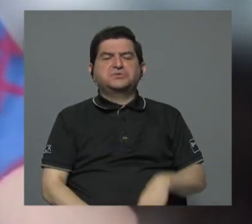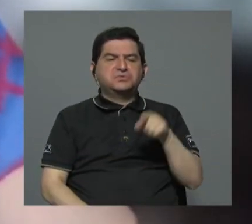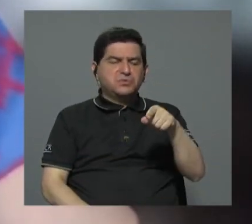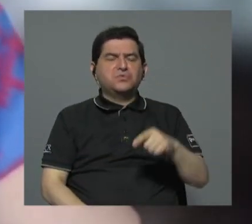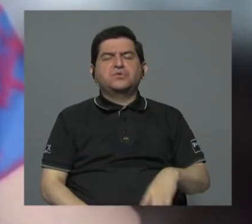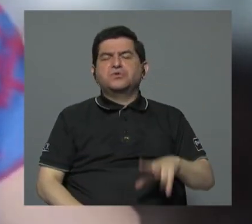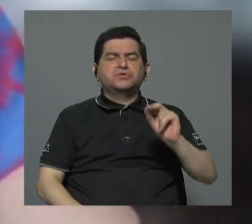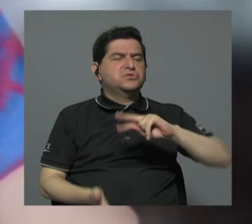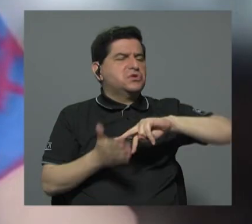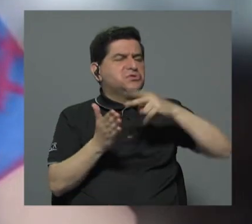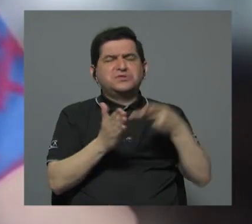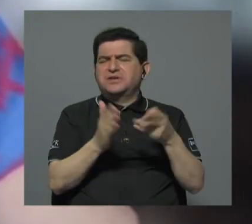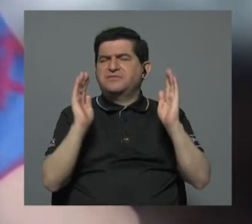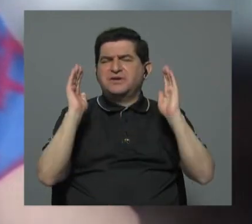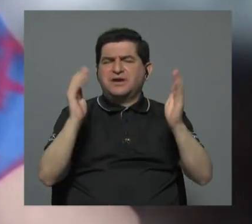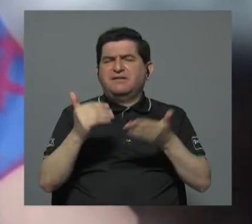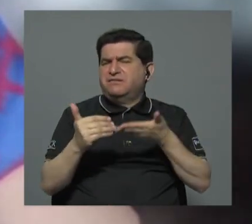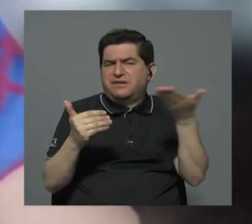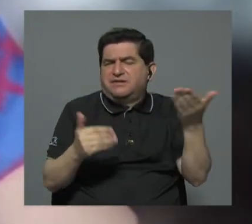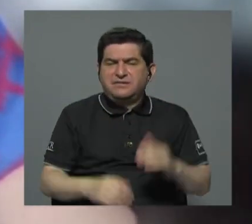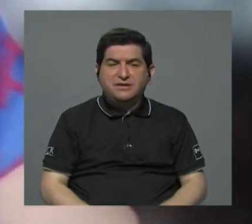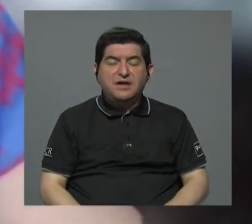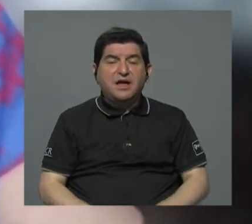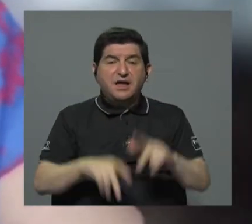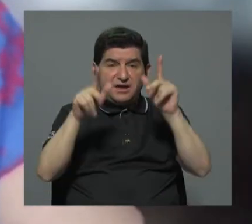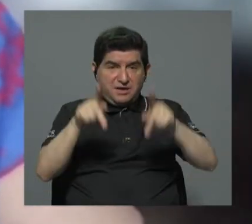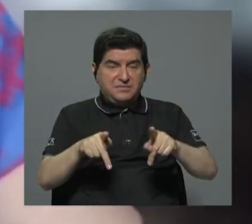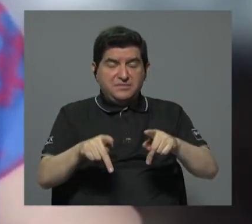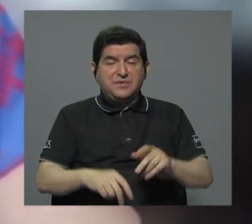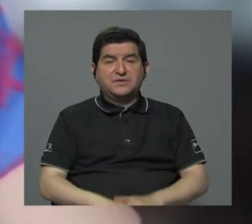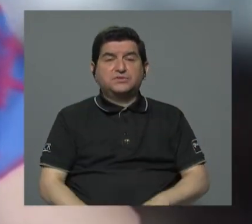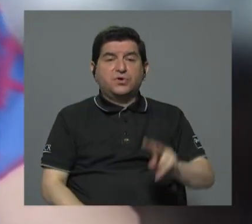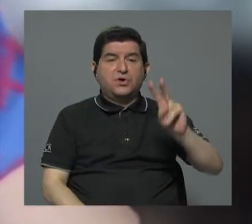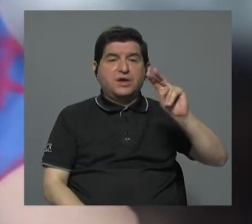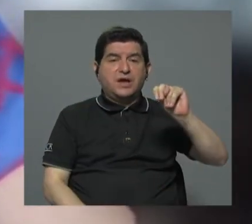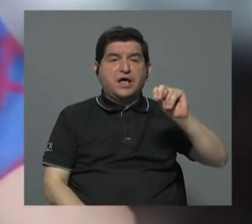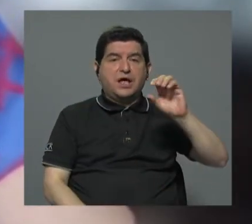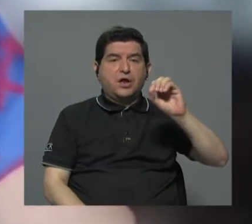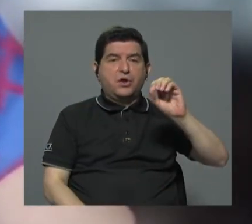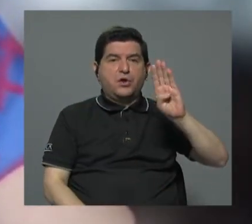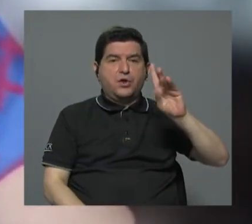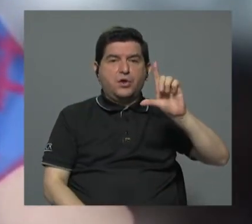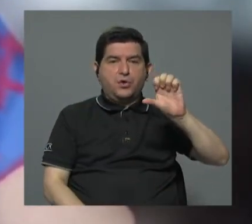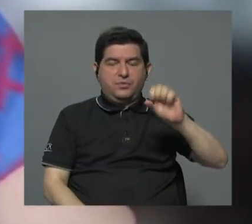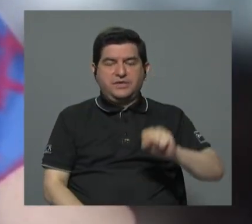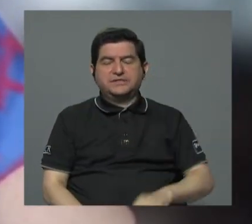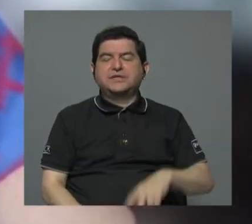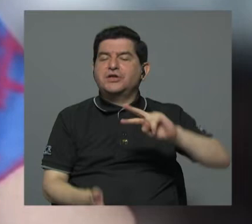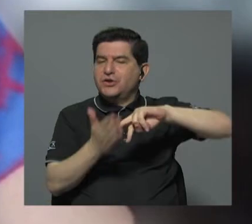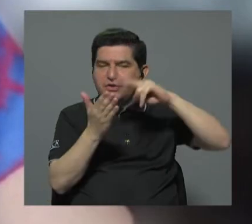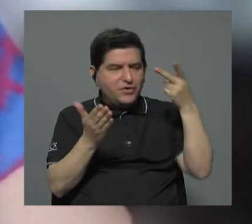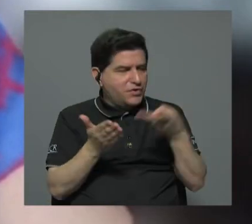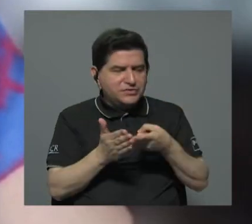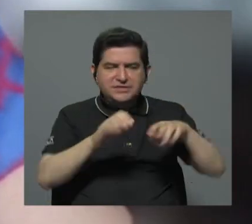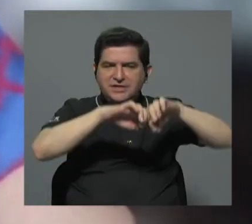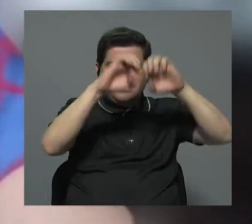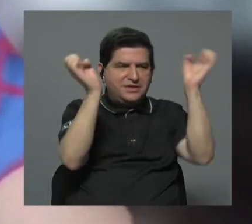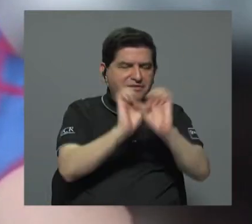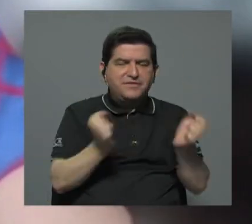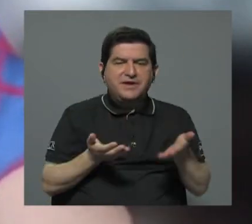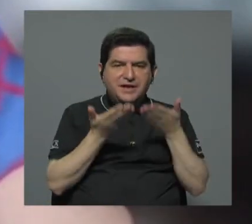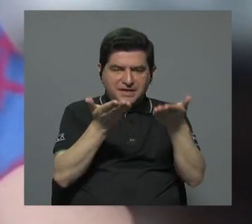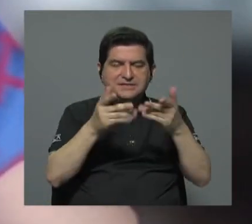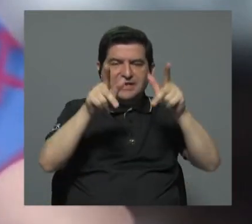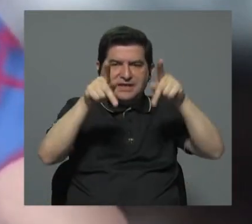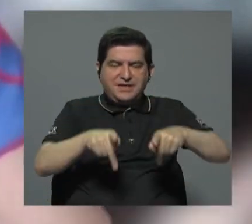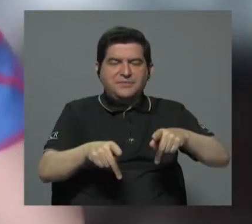mucho. En este caso eran nobles, porque un escudo de armas no necesariamente implica que se entrega a un